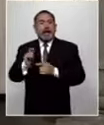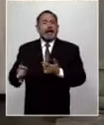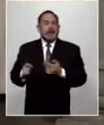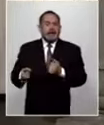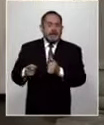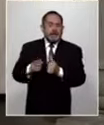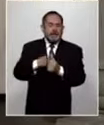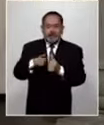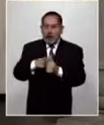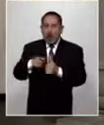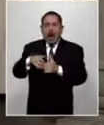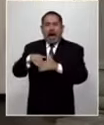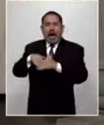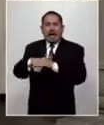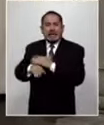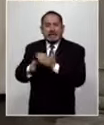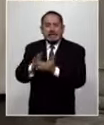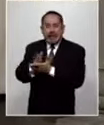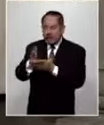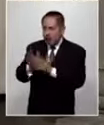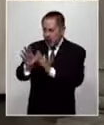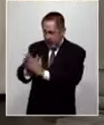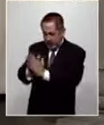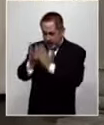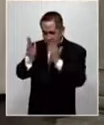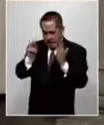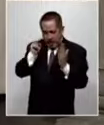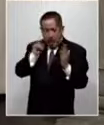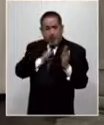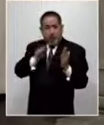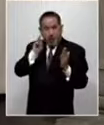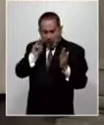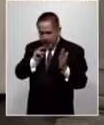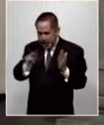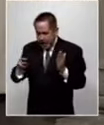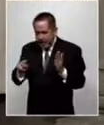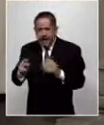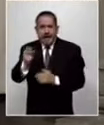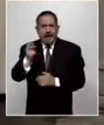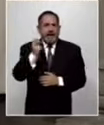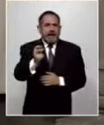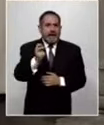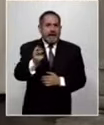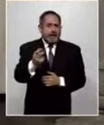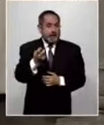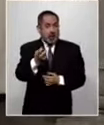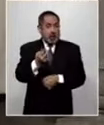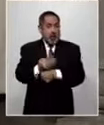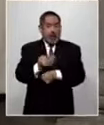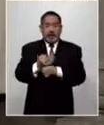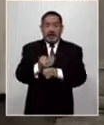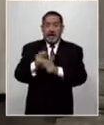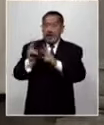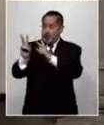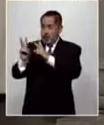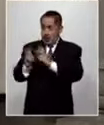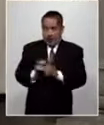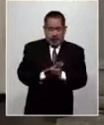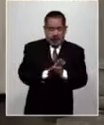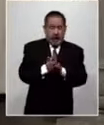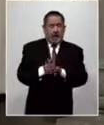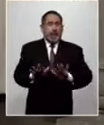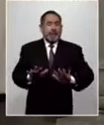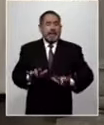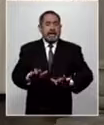contamos con el acceso garantizado. Y el punto de la digitalización y del